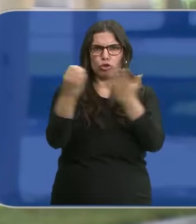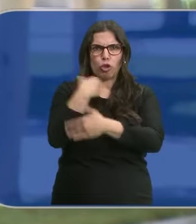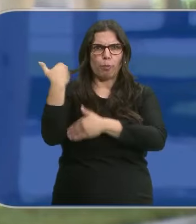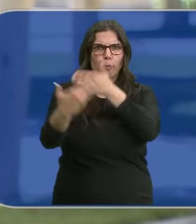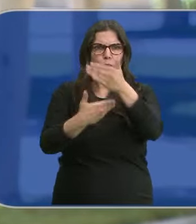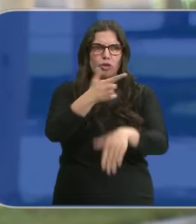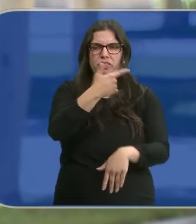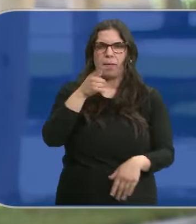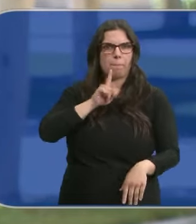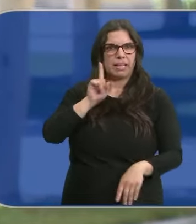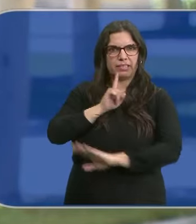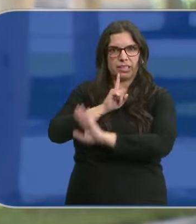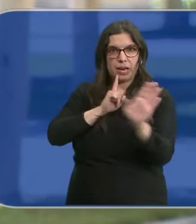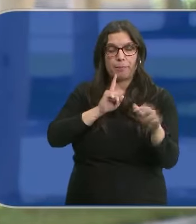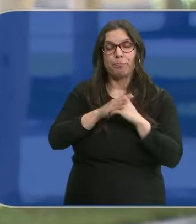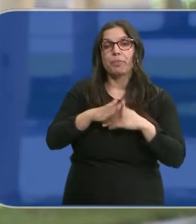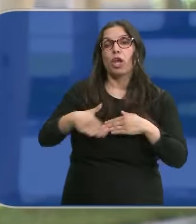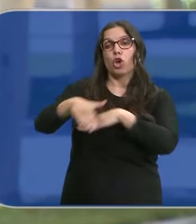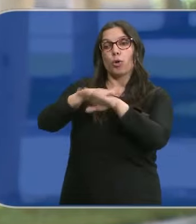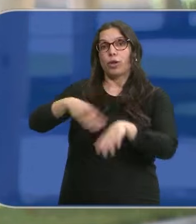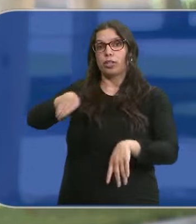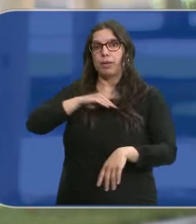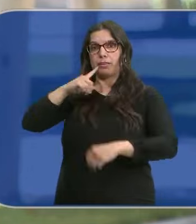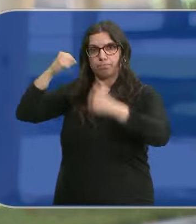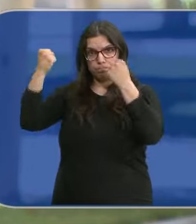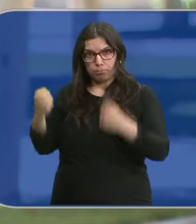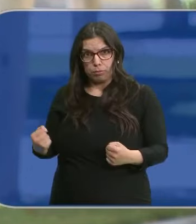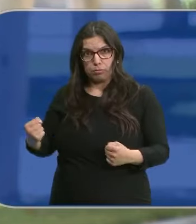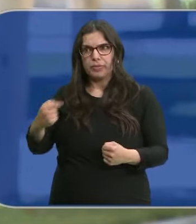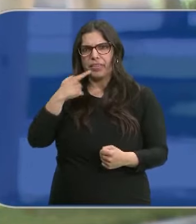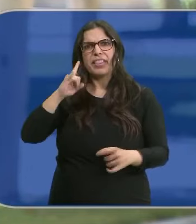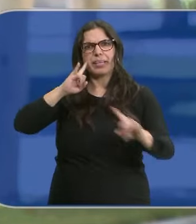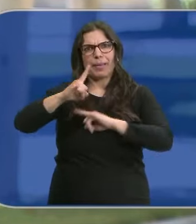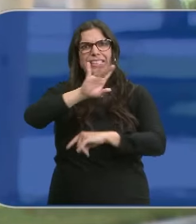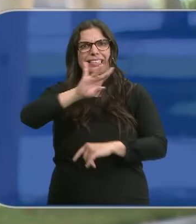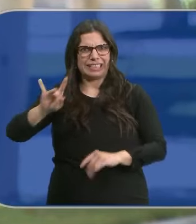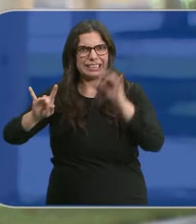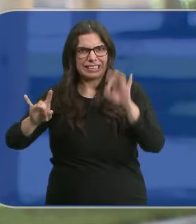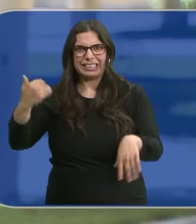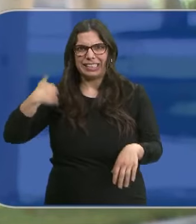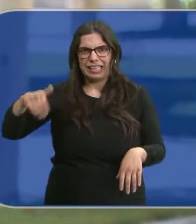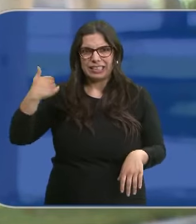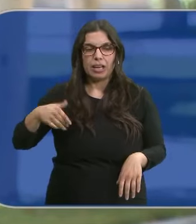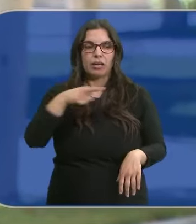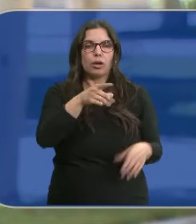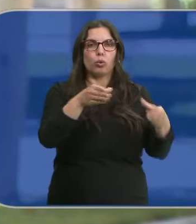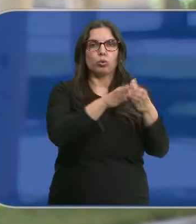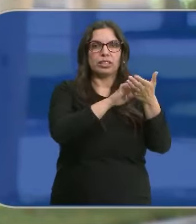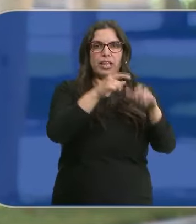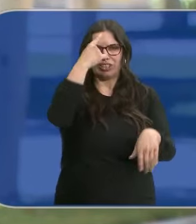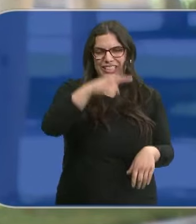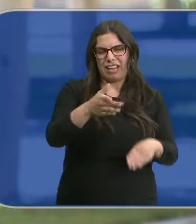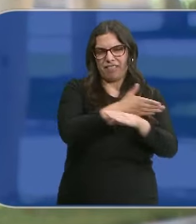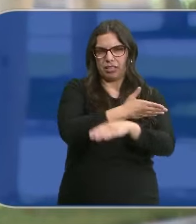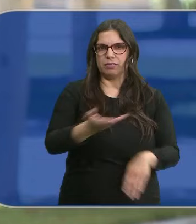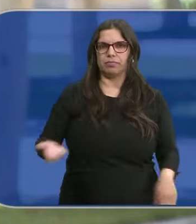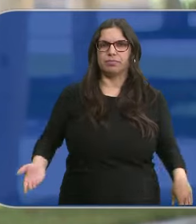proceso. El Gobierno central insiste en la veracidad de esa llamada, aseguran que la Junta sí lo